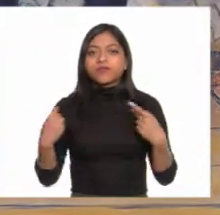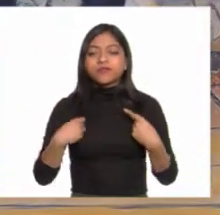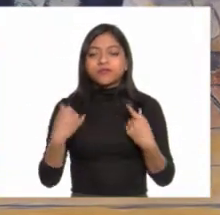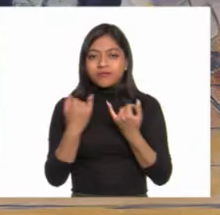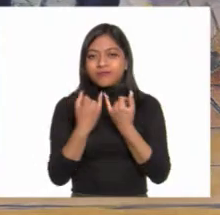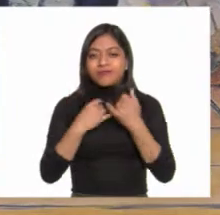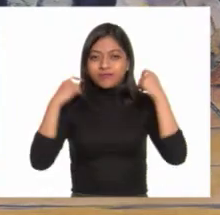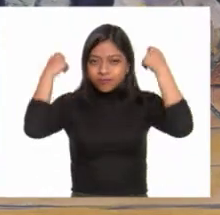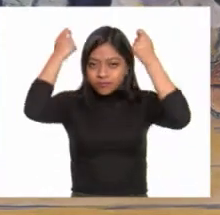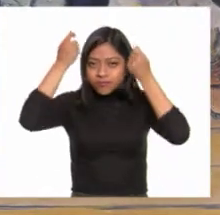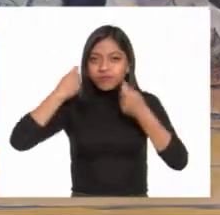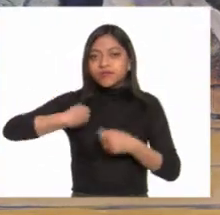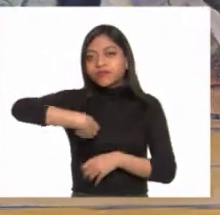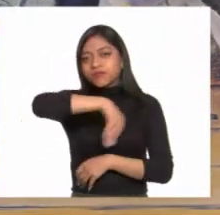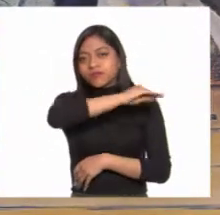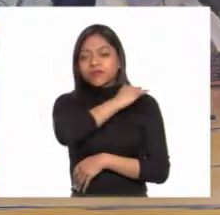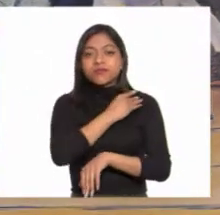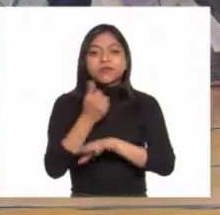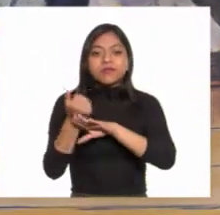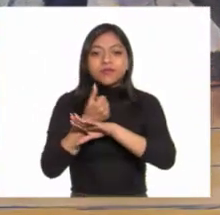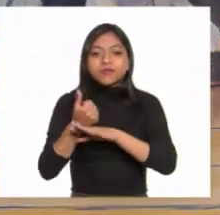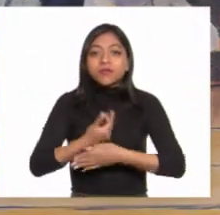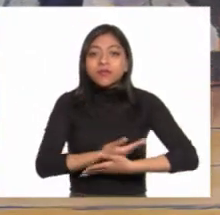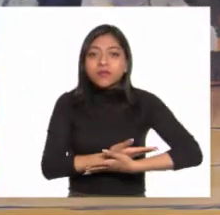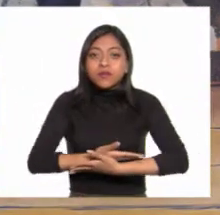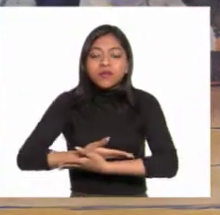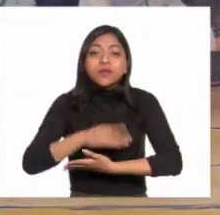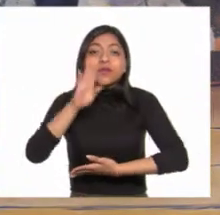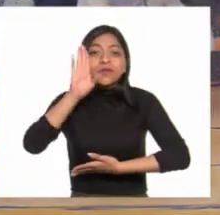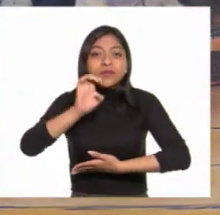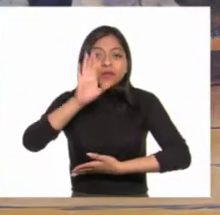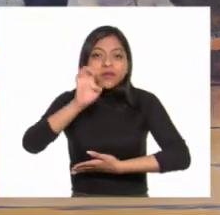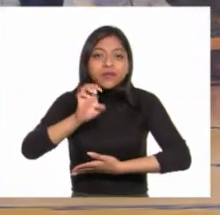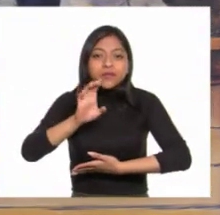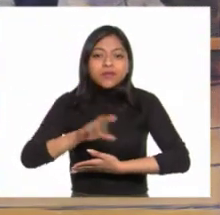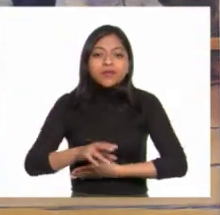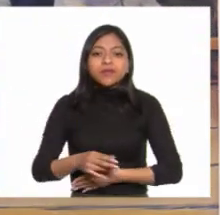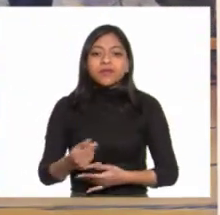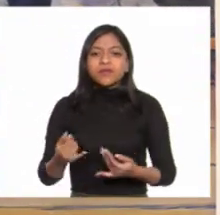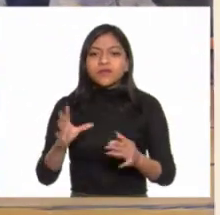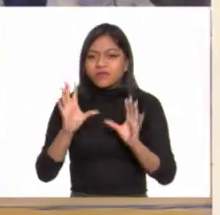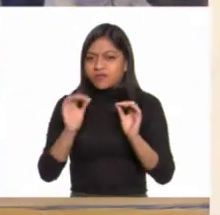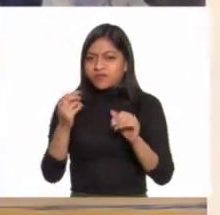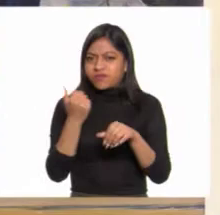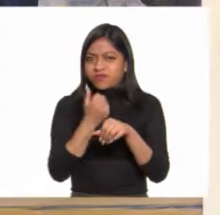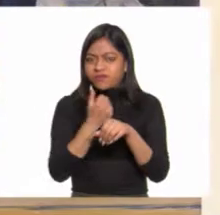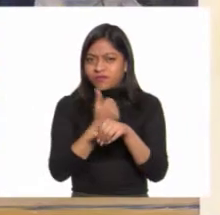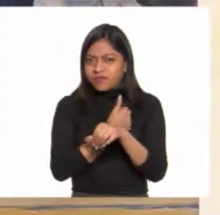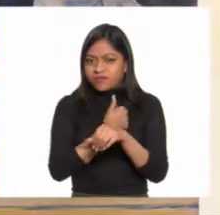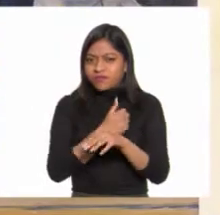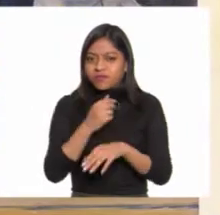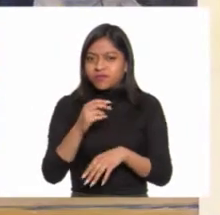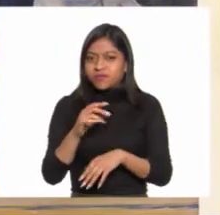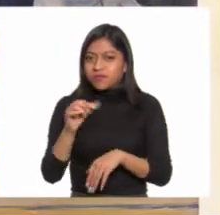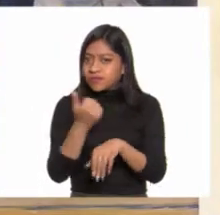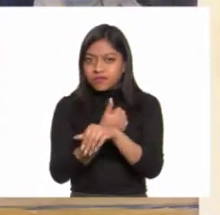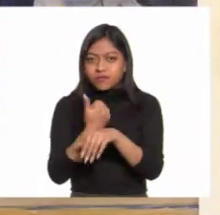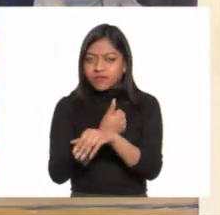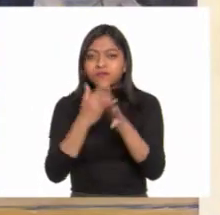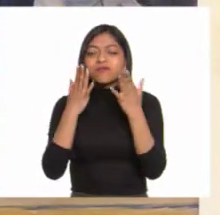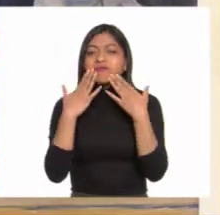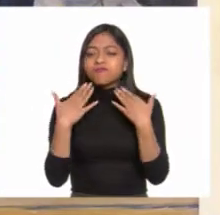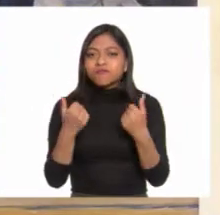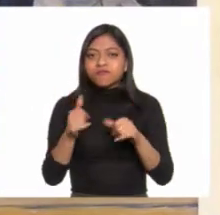más intenso. Lleva un bebé en sus brazos. No, lleva zapatos. No lleva